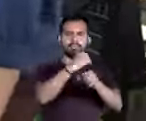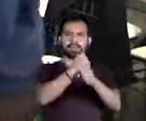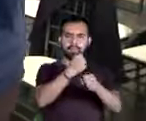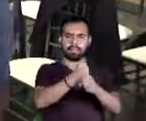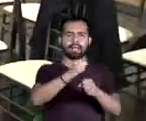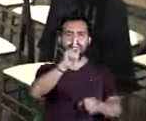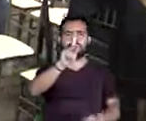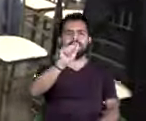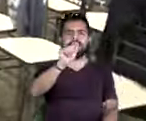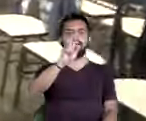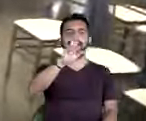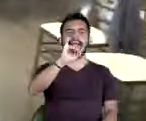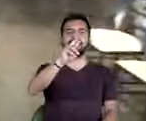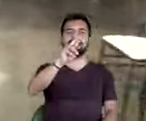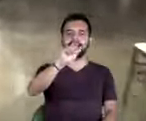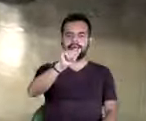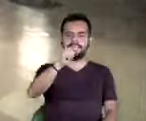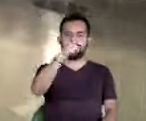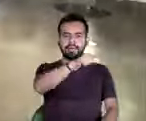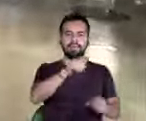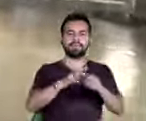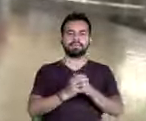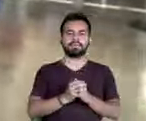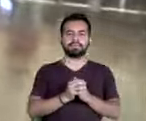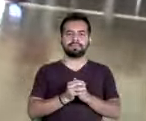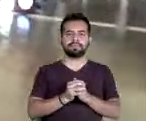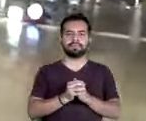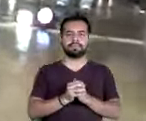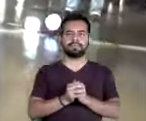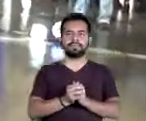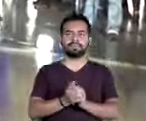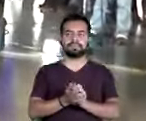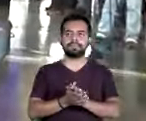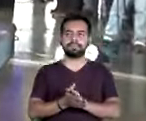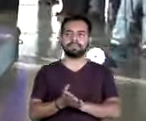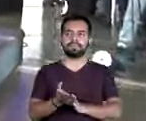Vance. Ella estará al frente de la Secretaría.